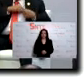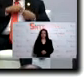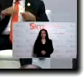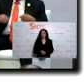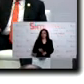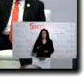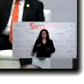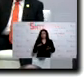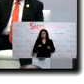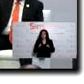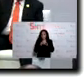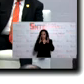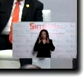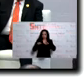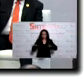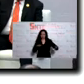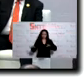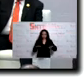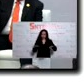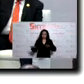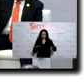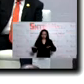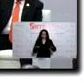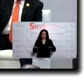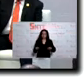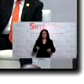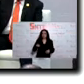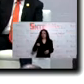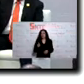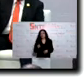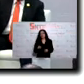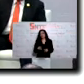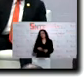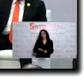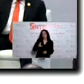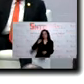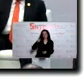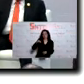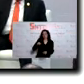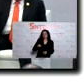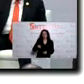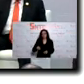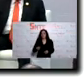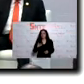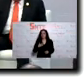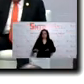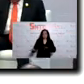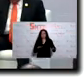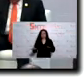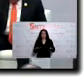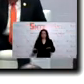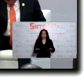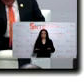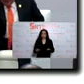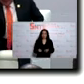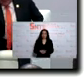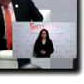Hay un terremoto, ojalá que no tengan aquí, pero en Chile estamos teniendo mucho terremoto. Bebé.